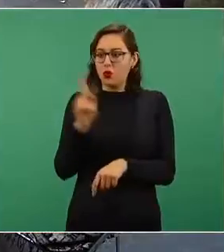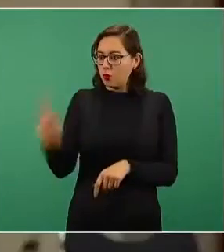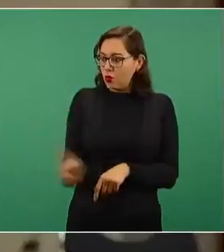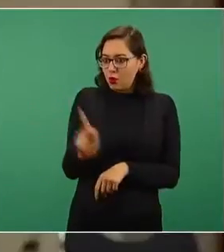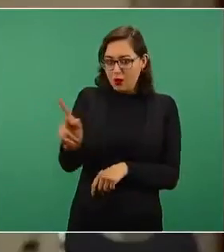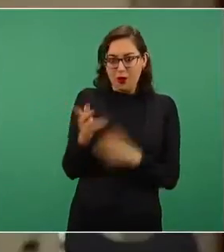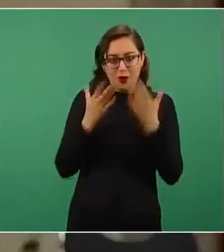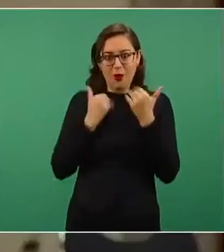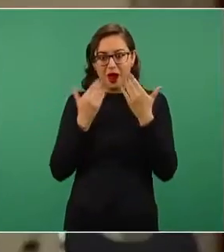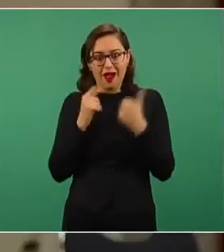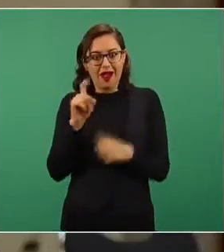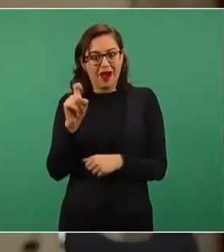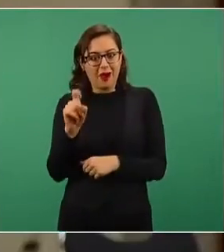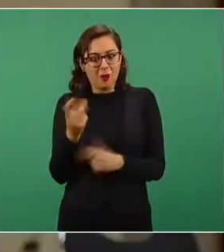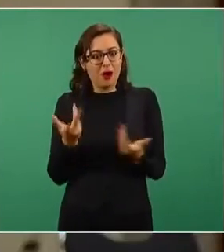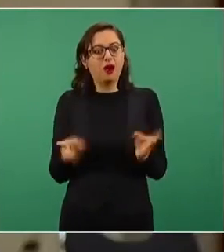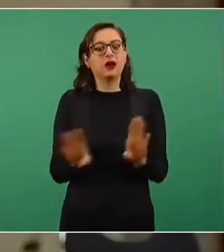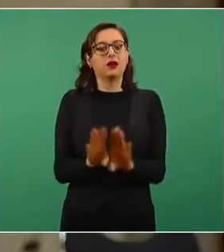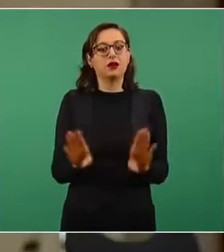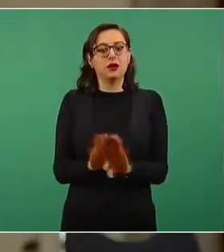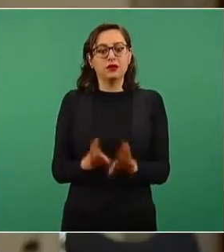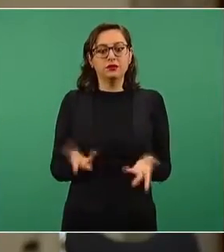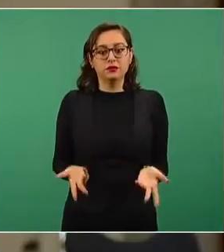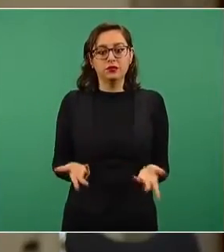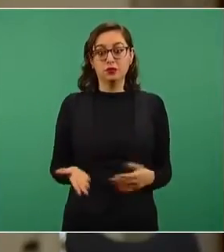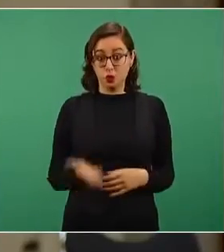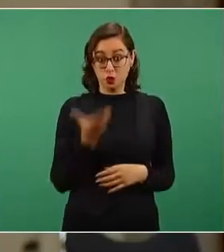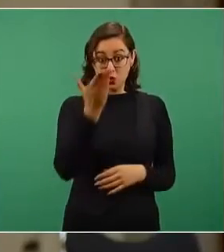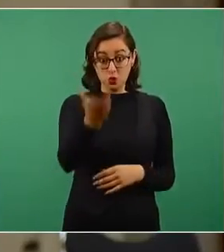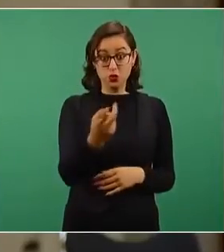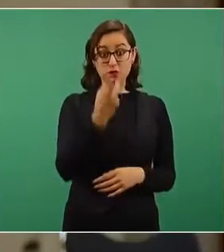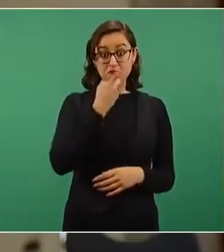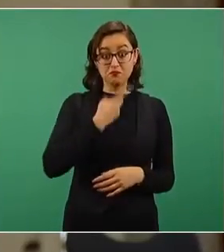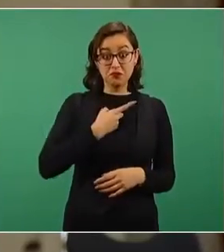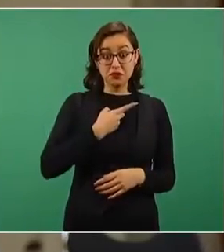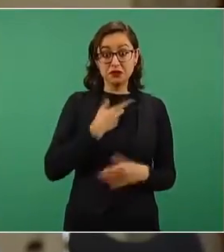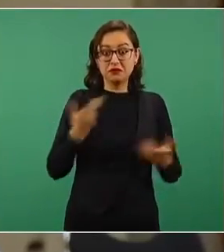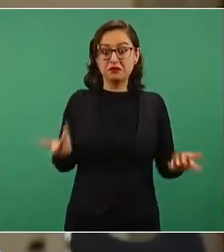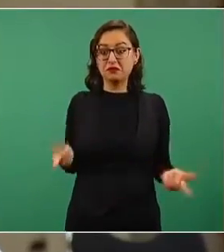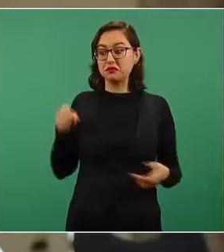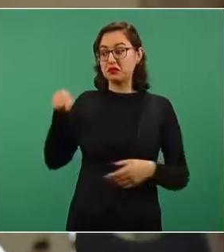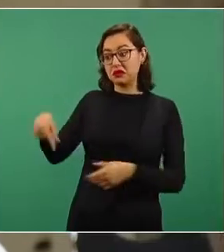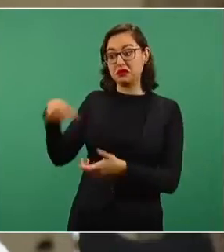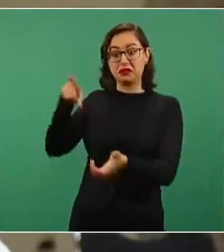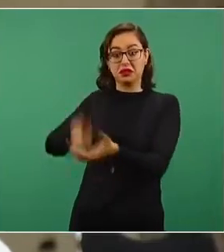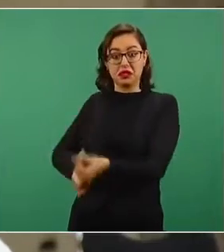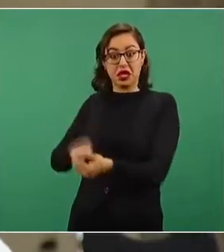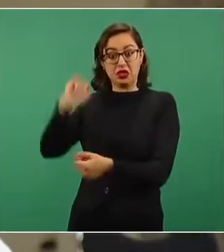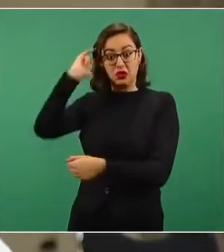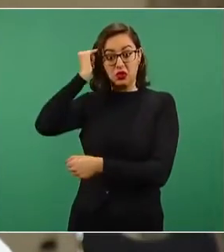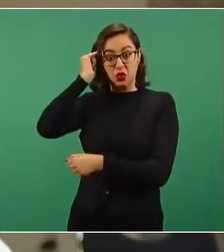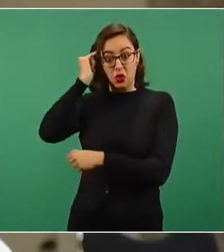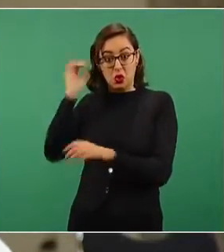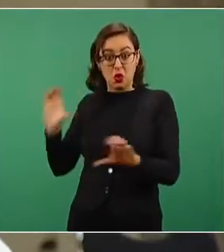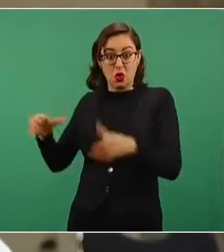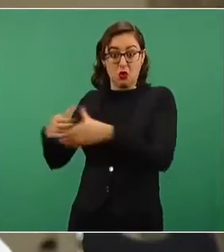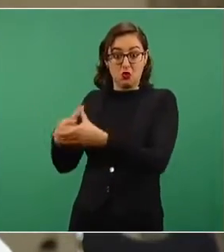tiene agua. Y si usted me dice, bueno, pues es que es un conflicto